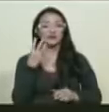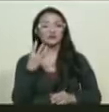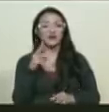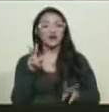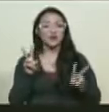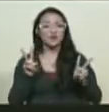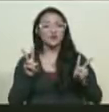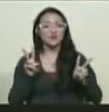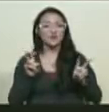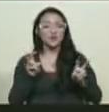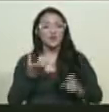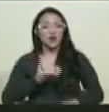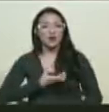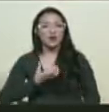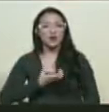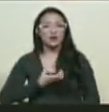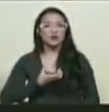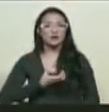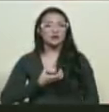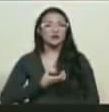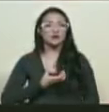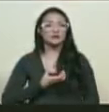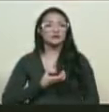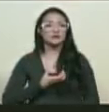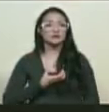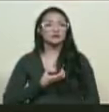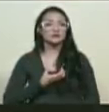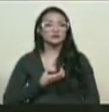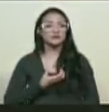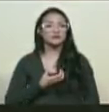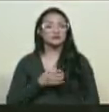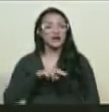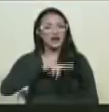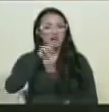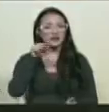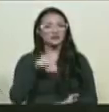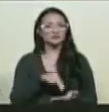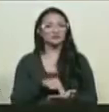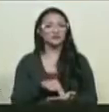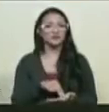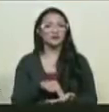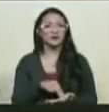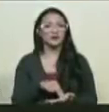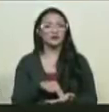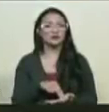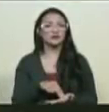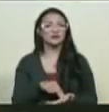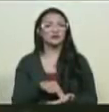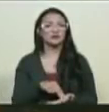nuevos alcaldes a escala nacional, lo que desmonta, lo que